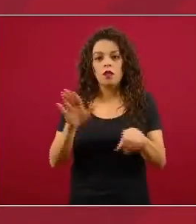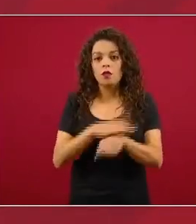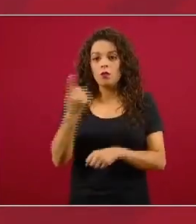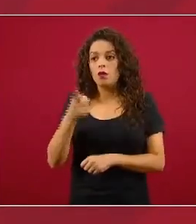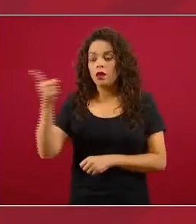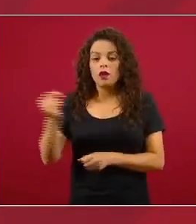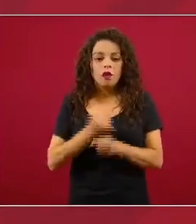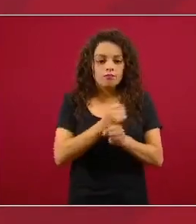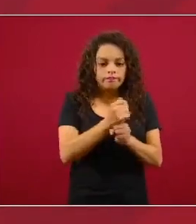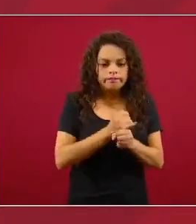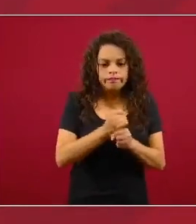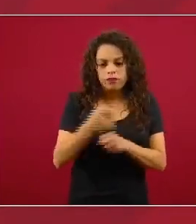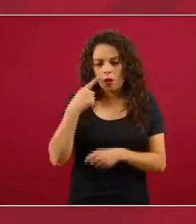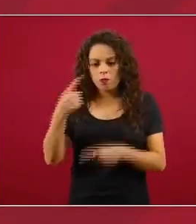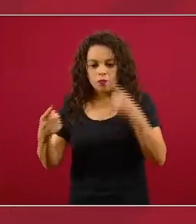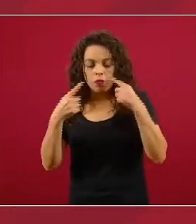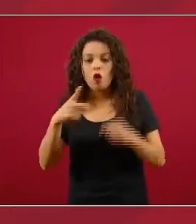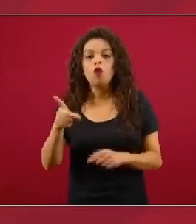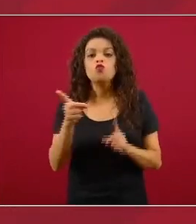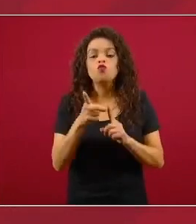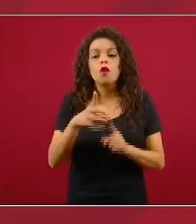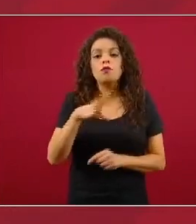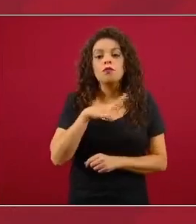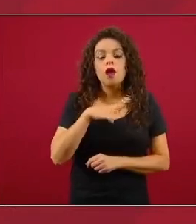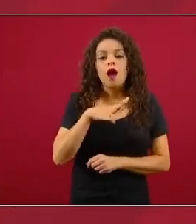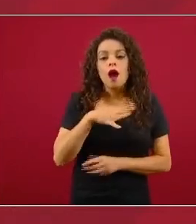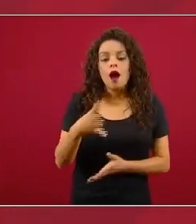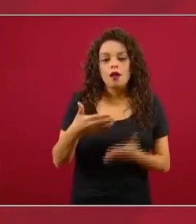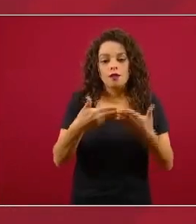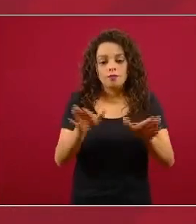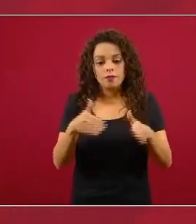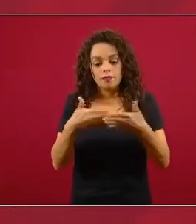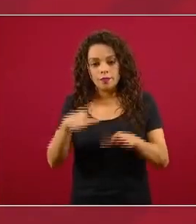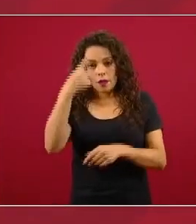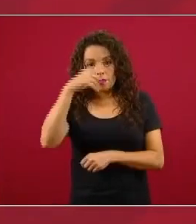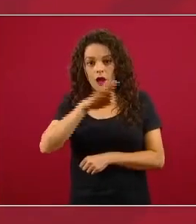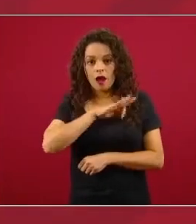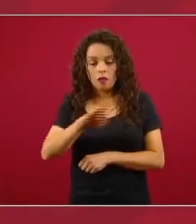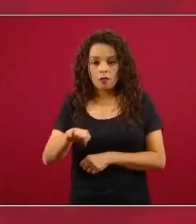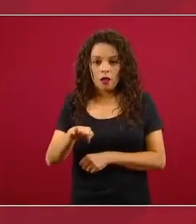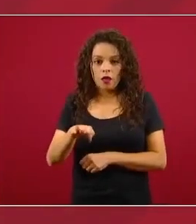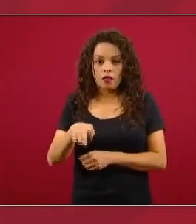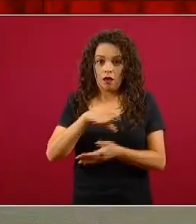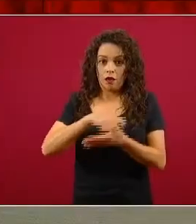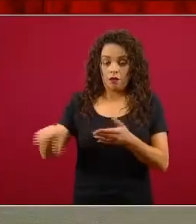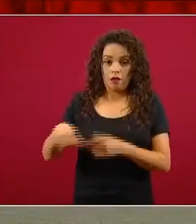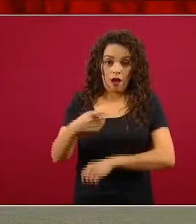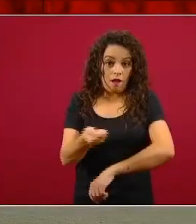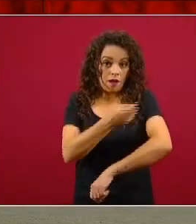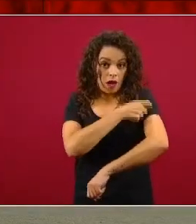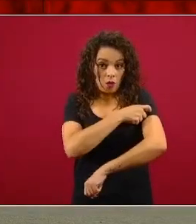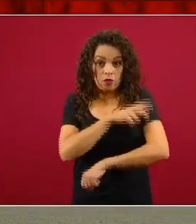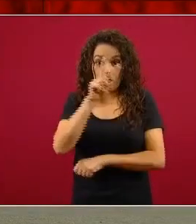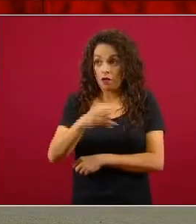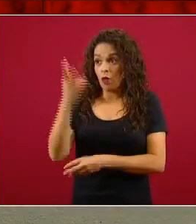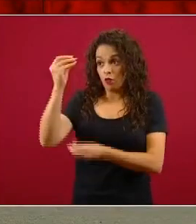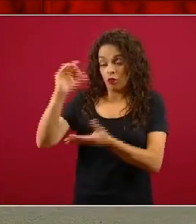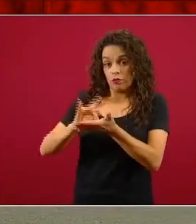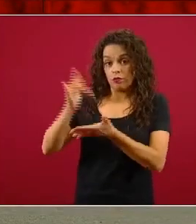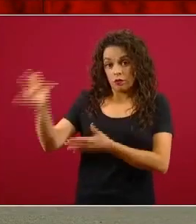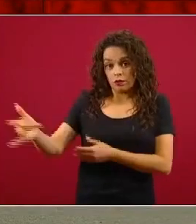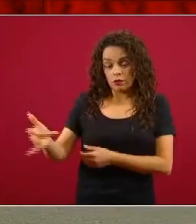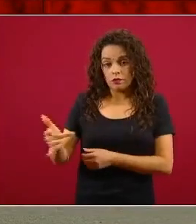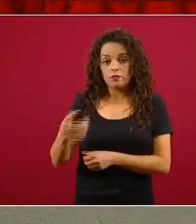las oportunidades de acceso temprano a las vacunas. Le agradecemos mucho al canciller, a la subsecretaria